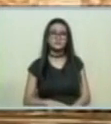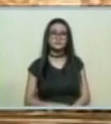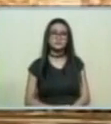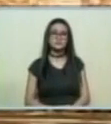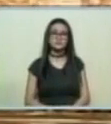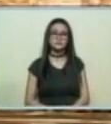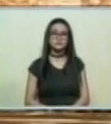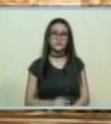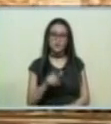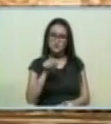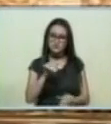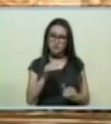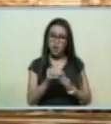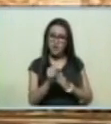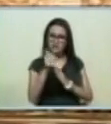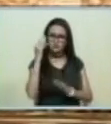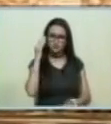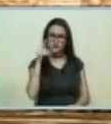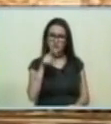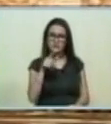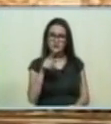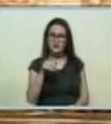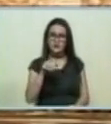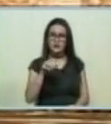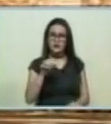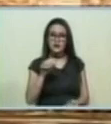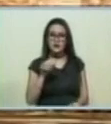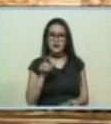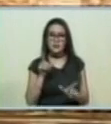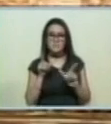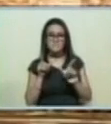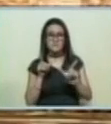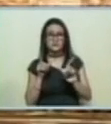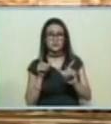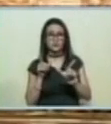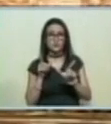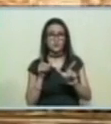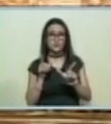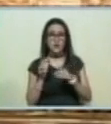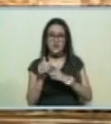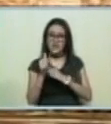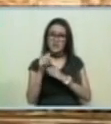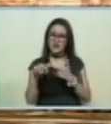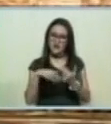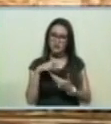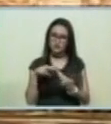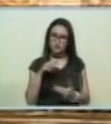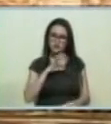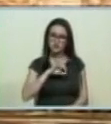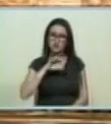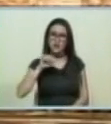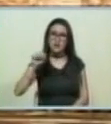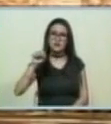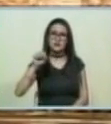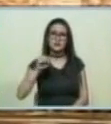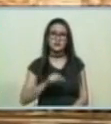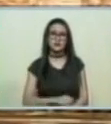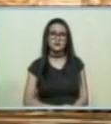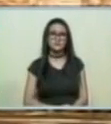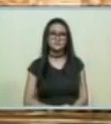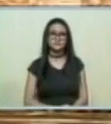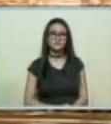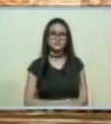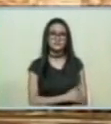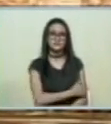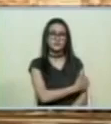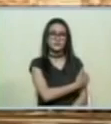además líder de la JPSUV y eres líder revolucionario socialista de las nuevas generaciones,